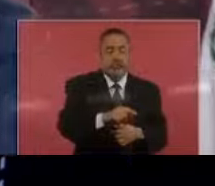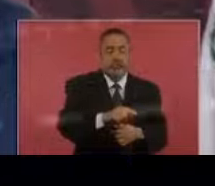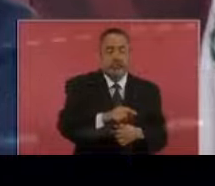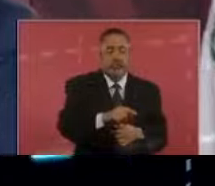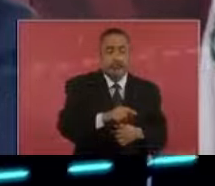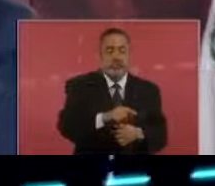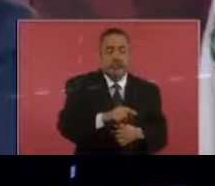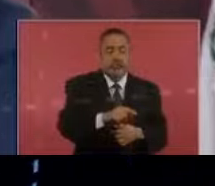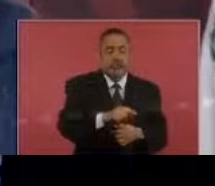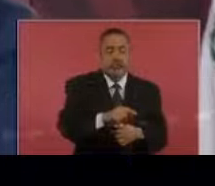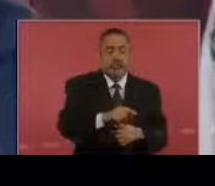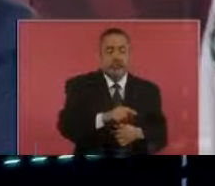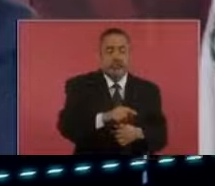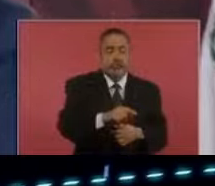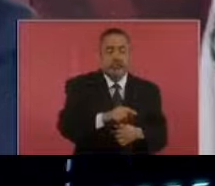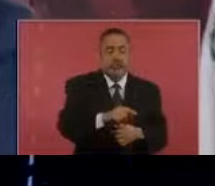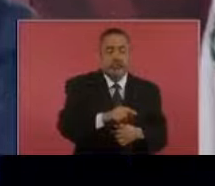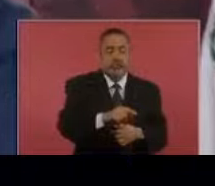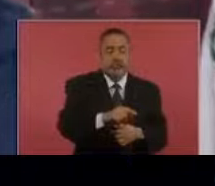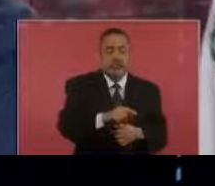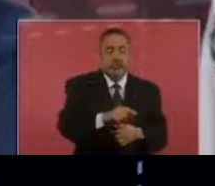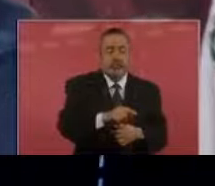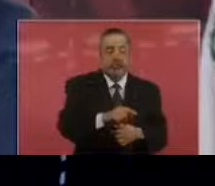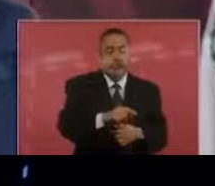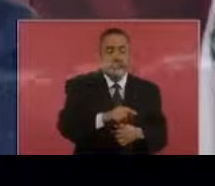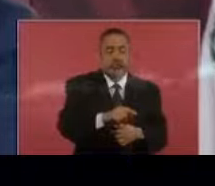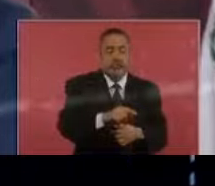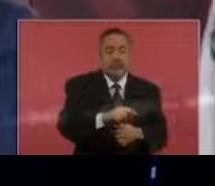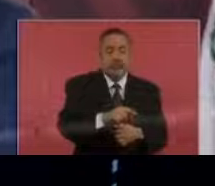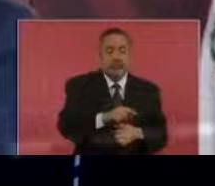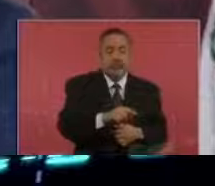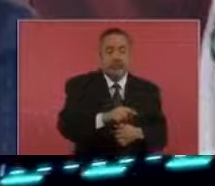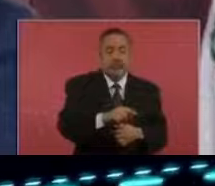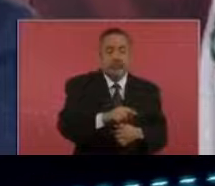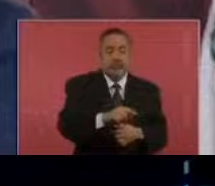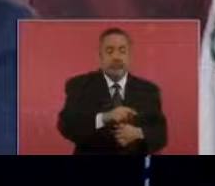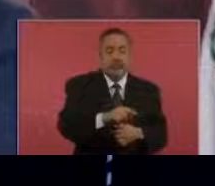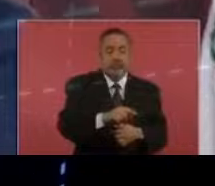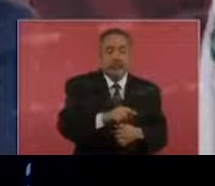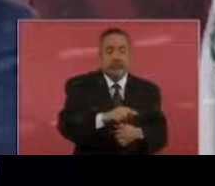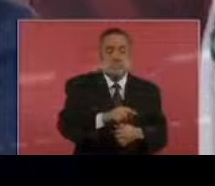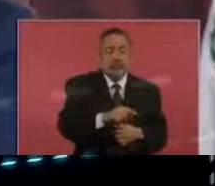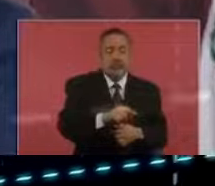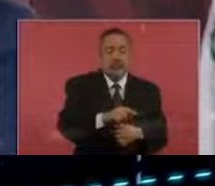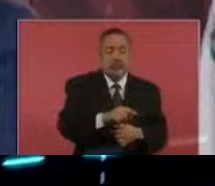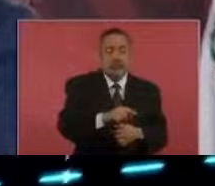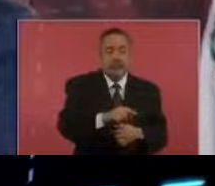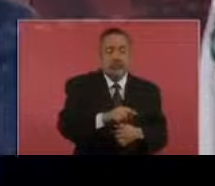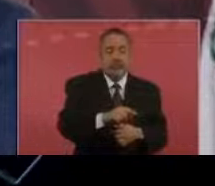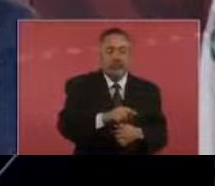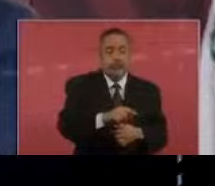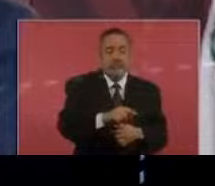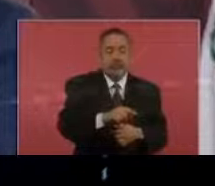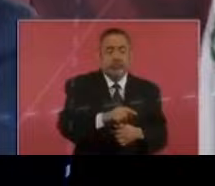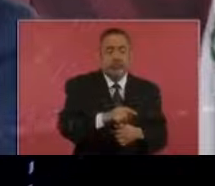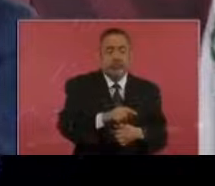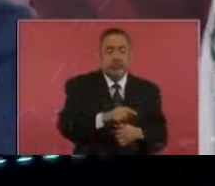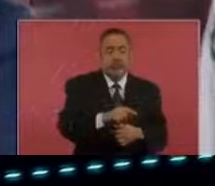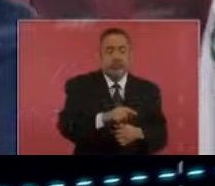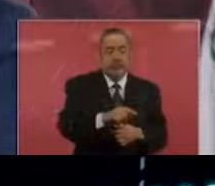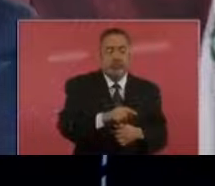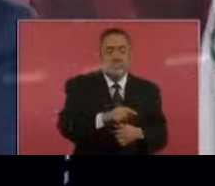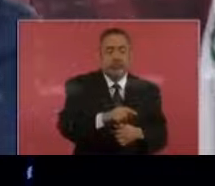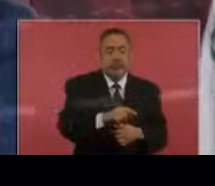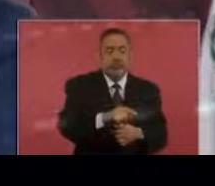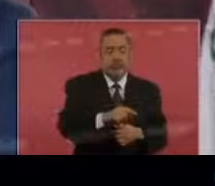ponemos la lista de las Afores y una de las principales es Azteca y su dueño es alinas pliego y ya andan blasfemando